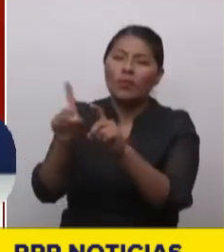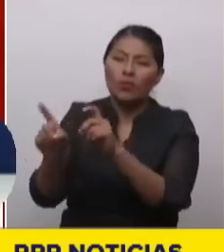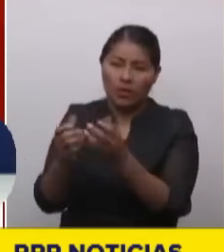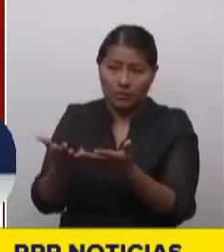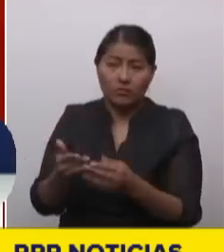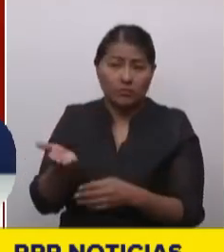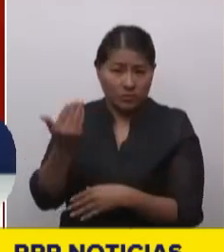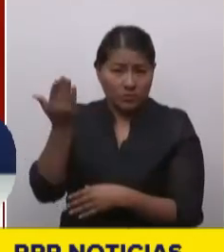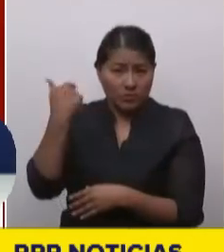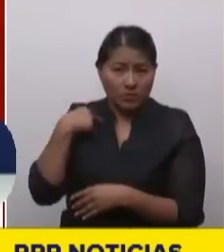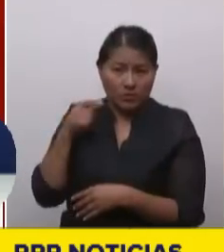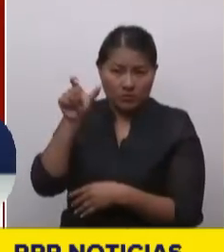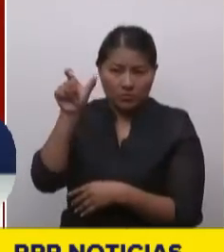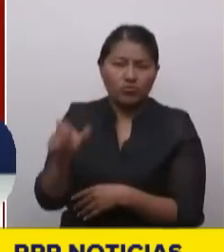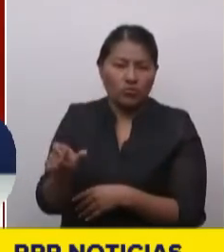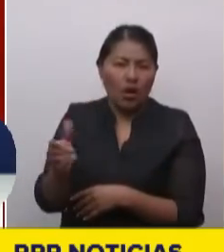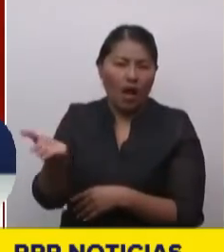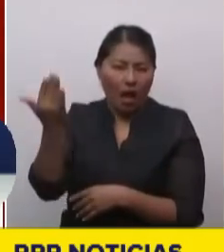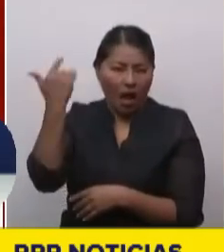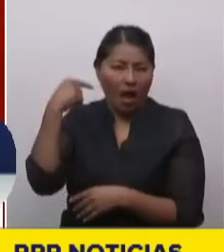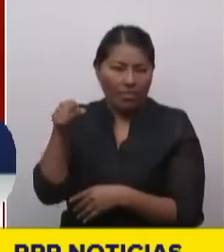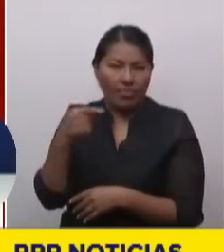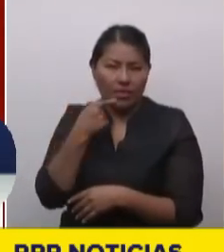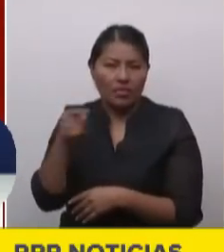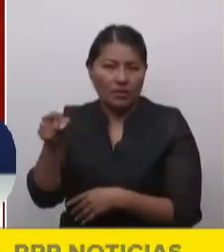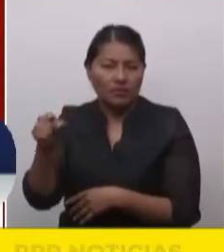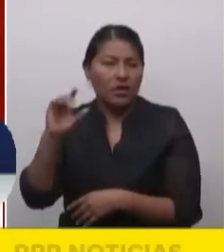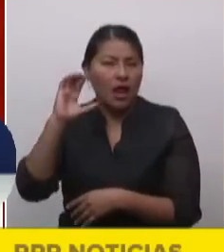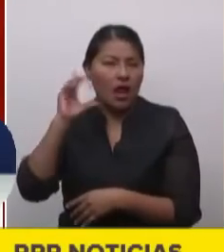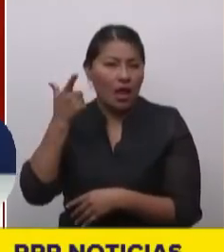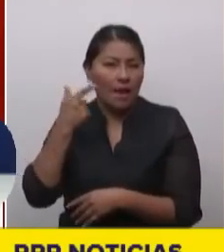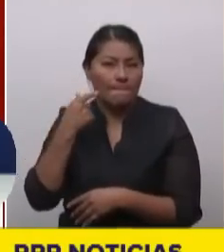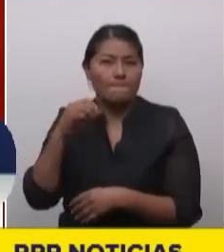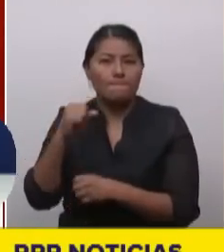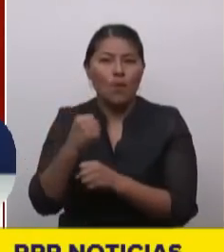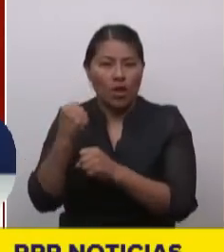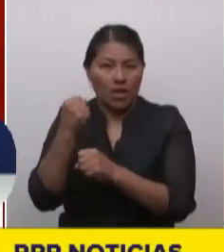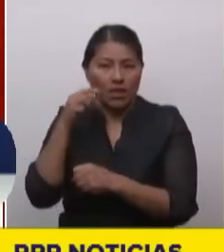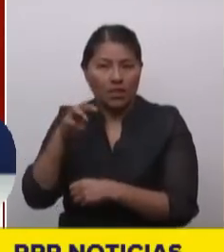Yo he escuchado a su candidato de La Molina señalar que van a